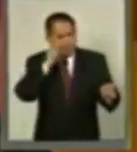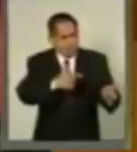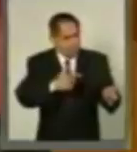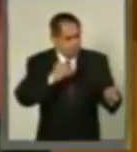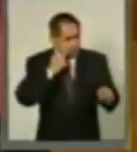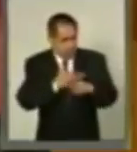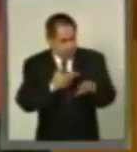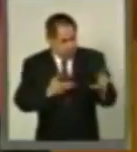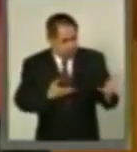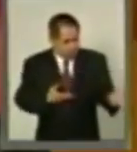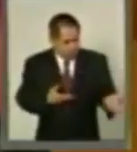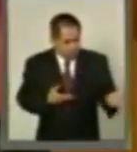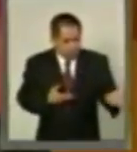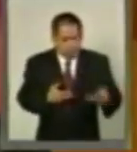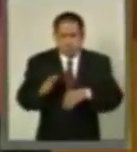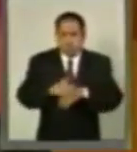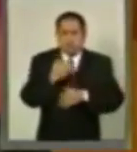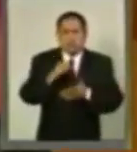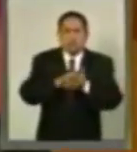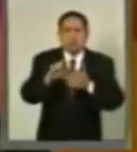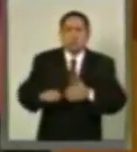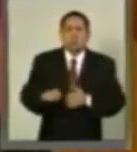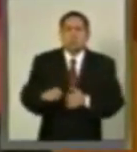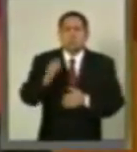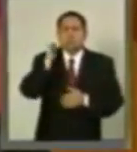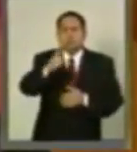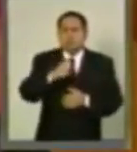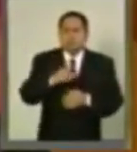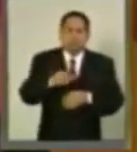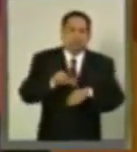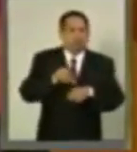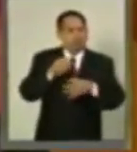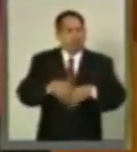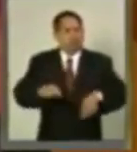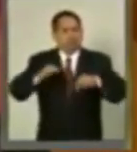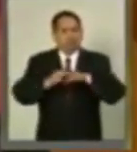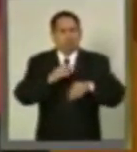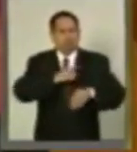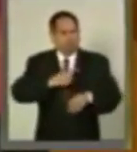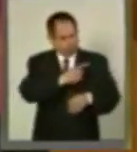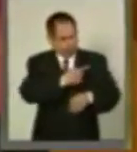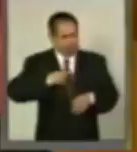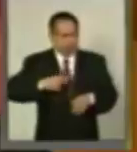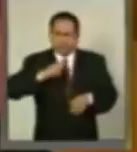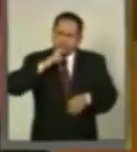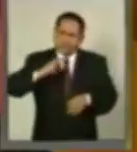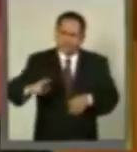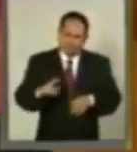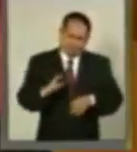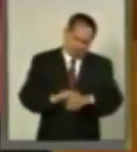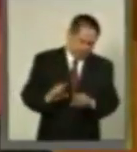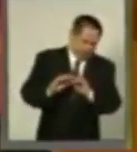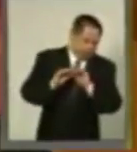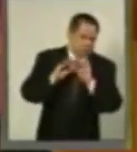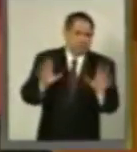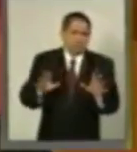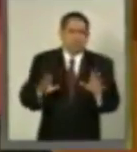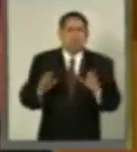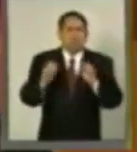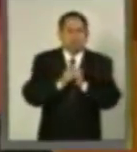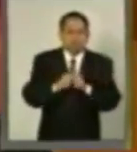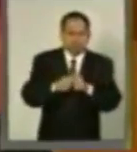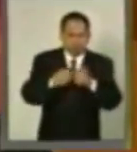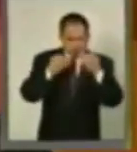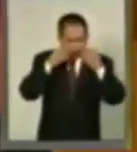secretario? Porque, por ejemplo, y esto es muy importante que lo responda usted con claridad y con